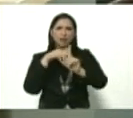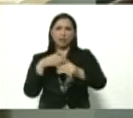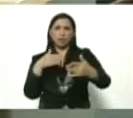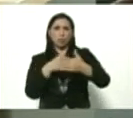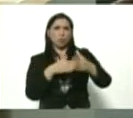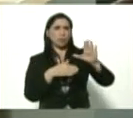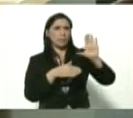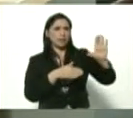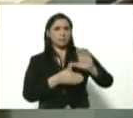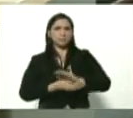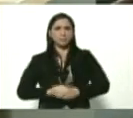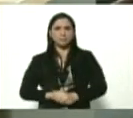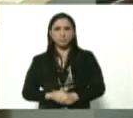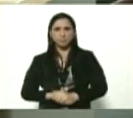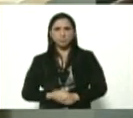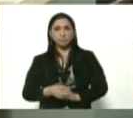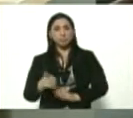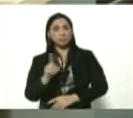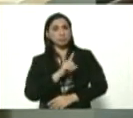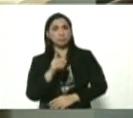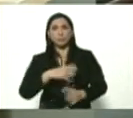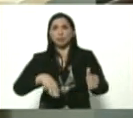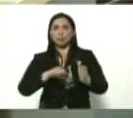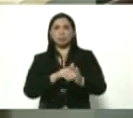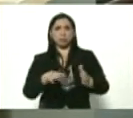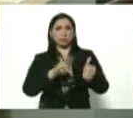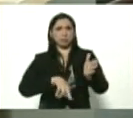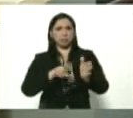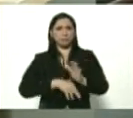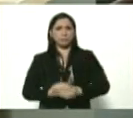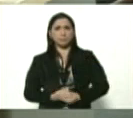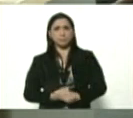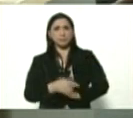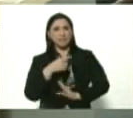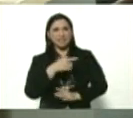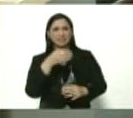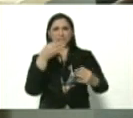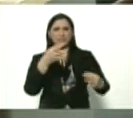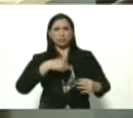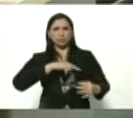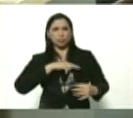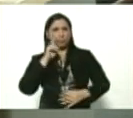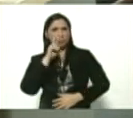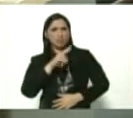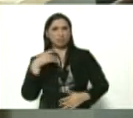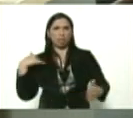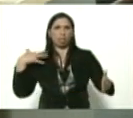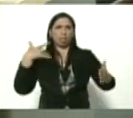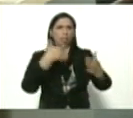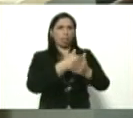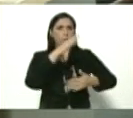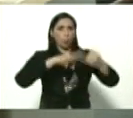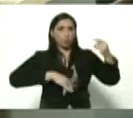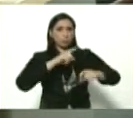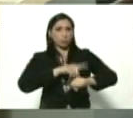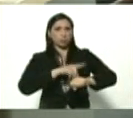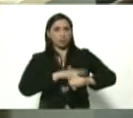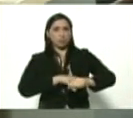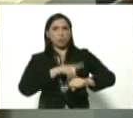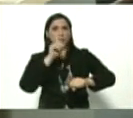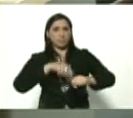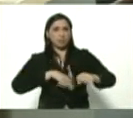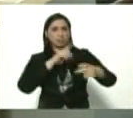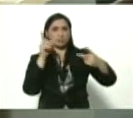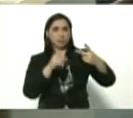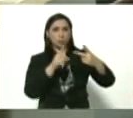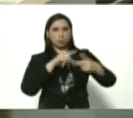nación suramericana y que no se vuelva a repetir estas páginas que hemos visto durante estos últimos tiempos? Y la